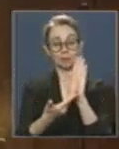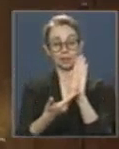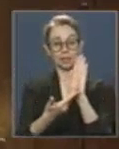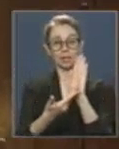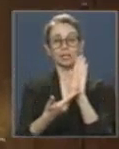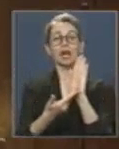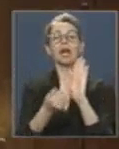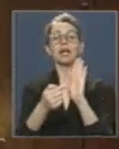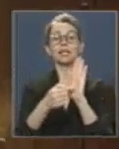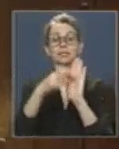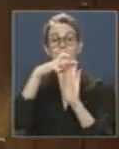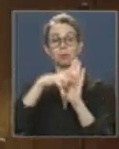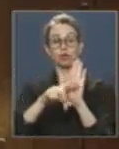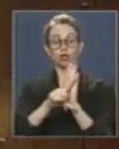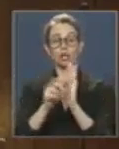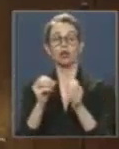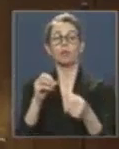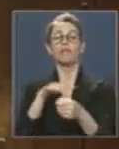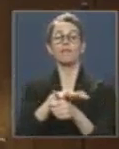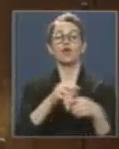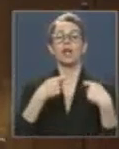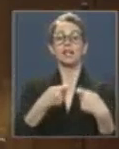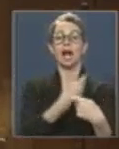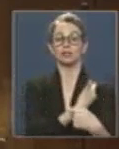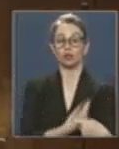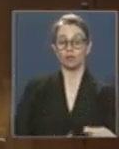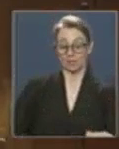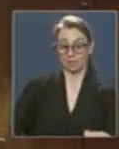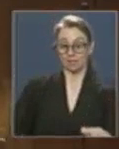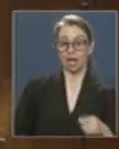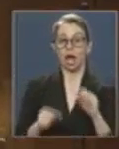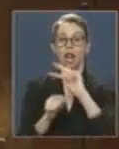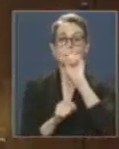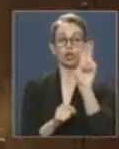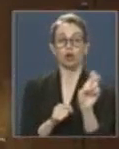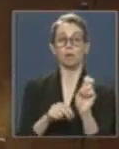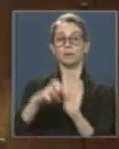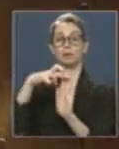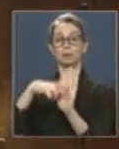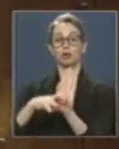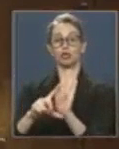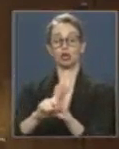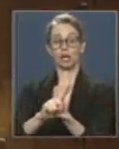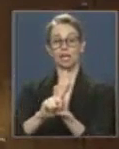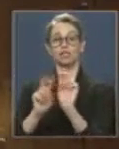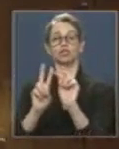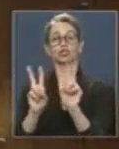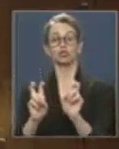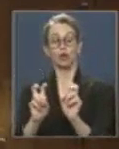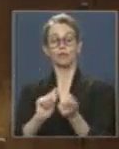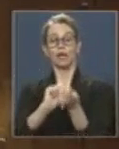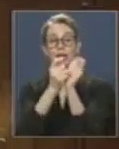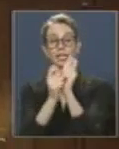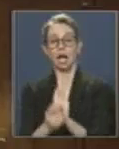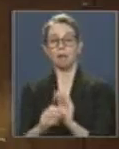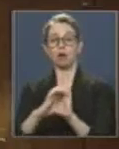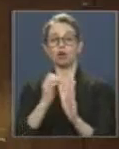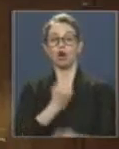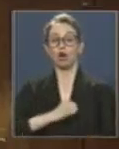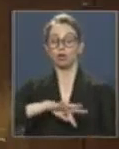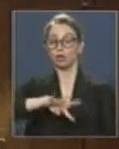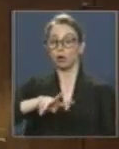con los efectos de esta iniciativa en el presupuesto fiscal, comillas, el proyecto de ley en lo relativo a las modificaciones al Código